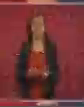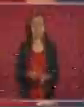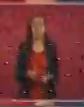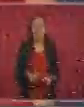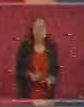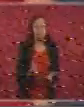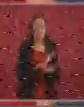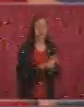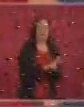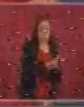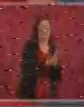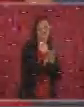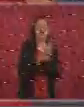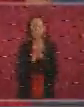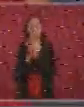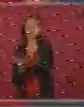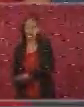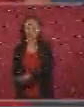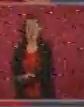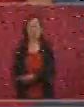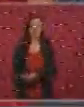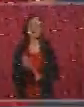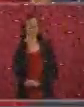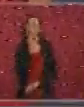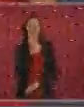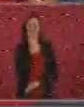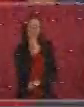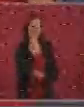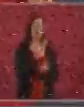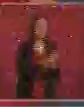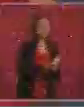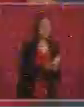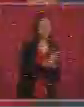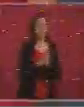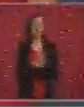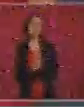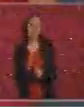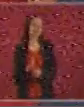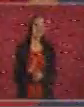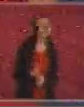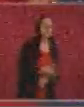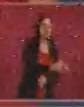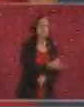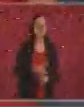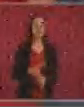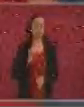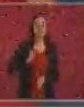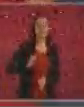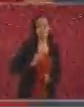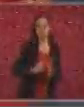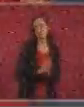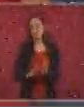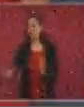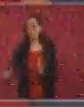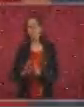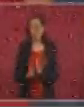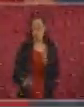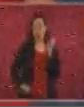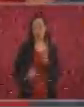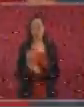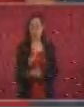no lo vemos así. Traen un pleito ahí interno de perros por la dirigencia nacional y las estatales,